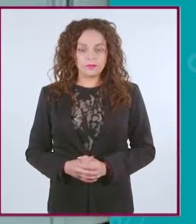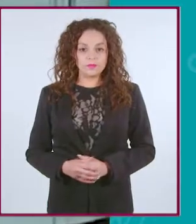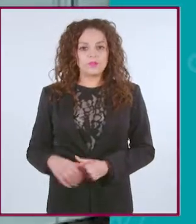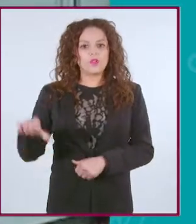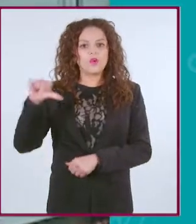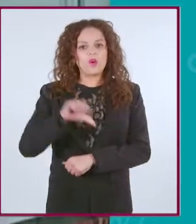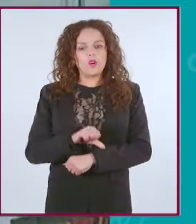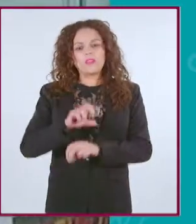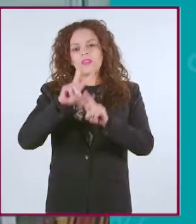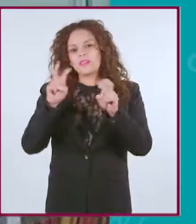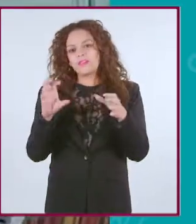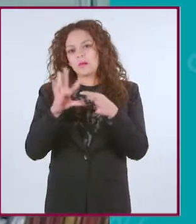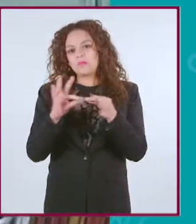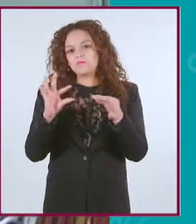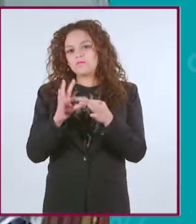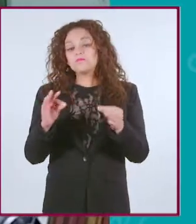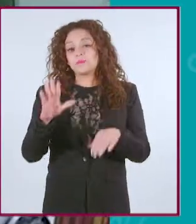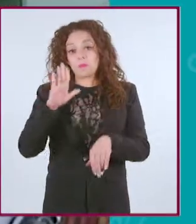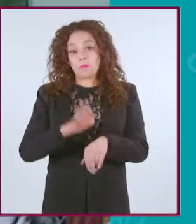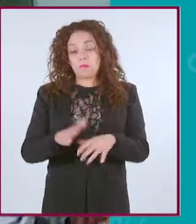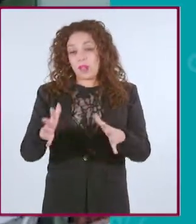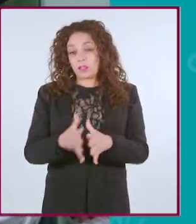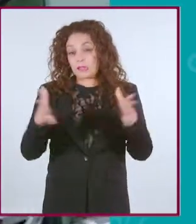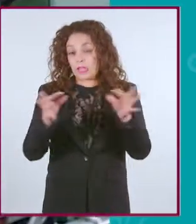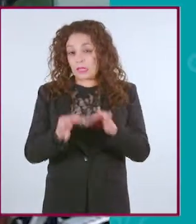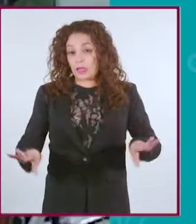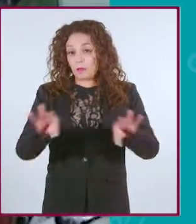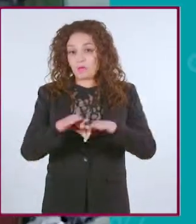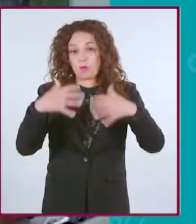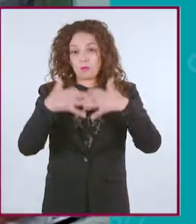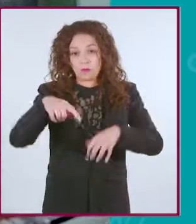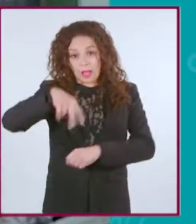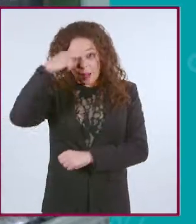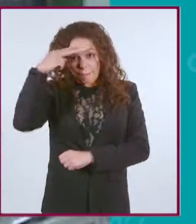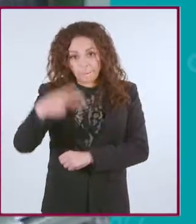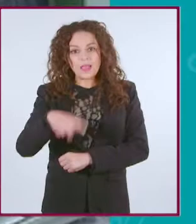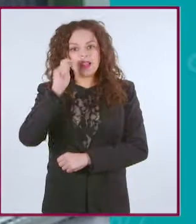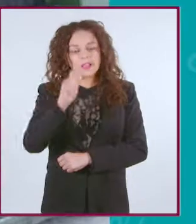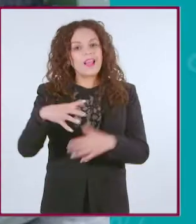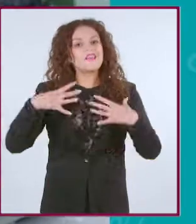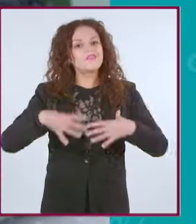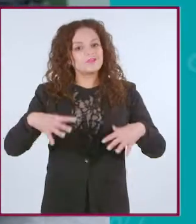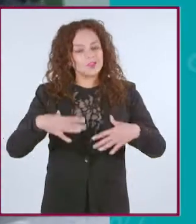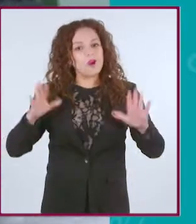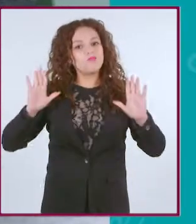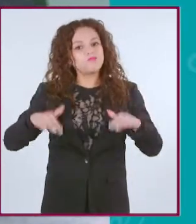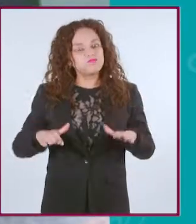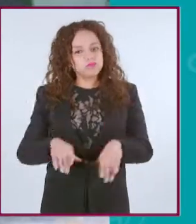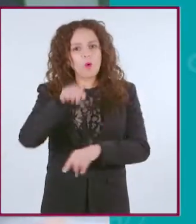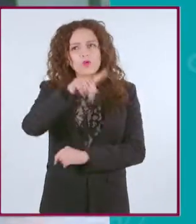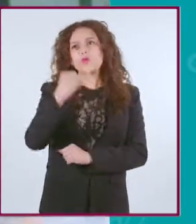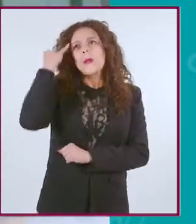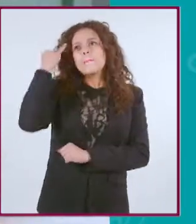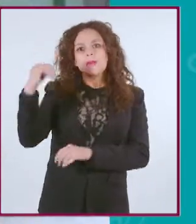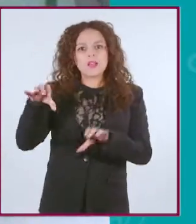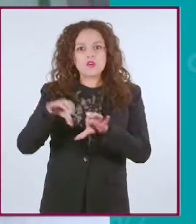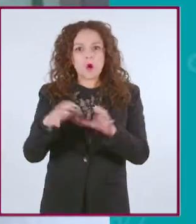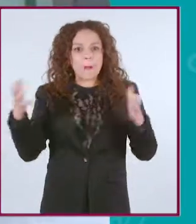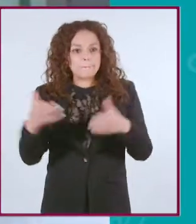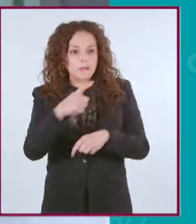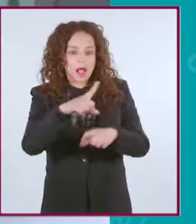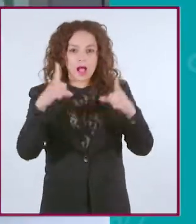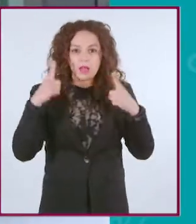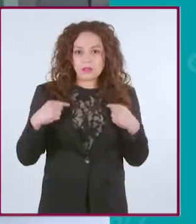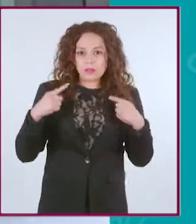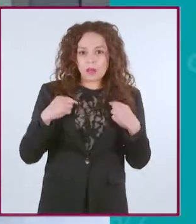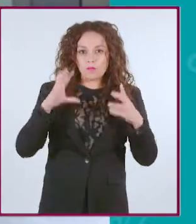hablaremos de una de las industrias más importantes de México, la industria textil. ¿Te has imaginado alguna vez cómo está hecha esa camisa o